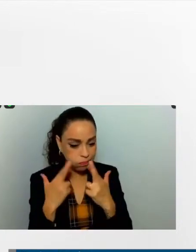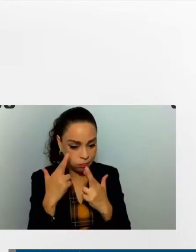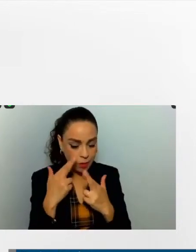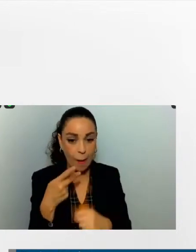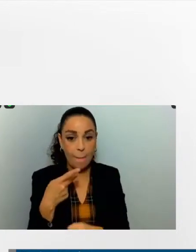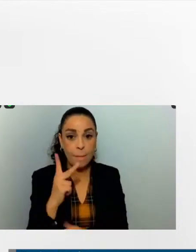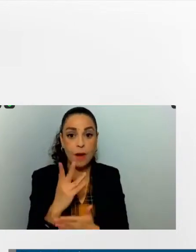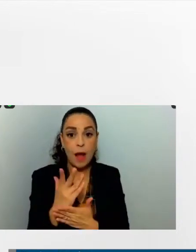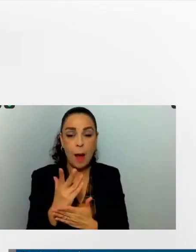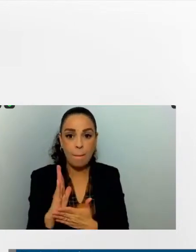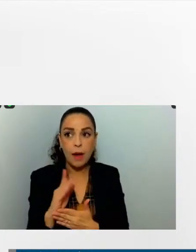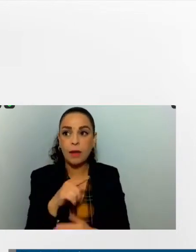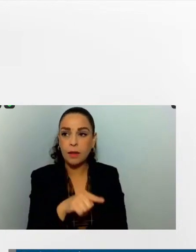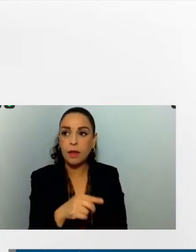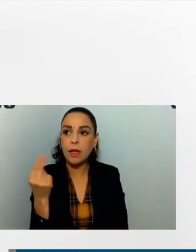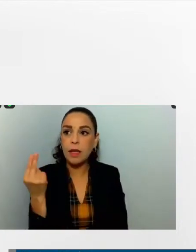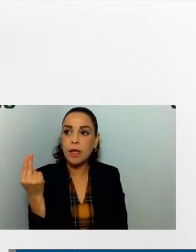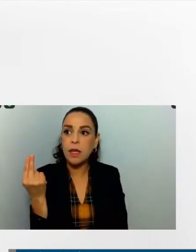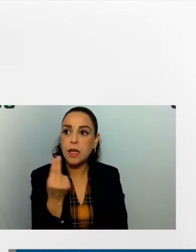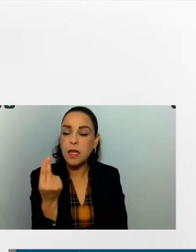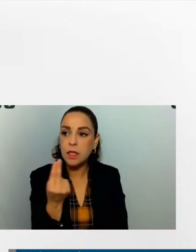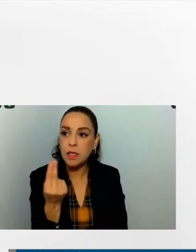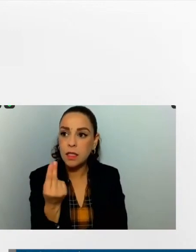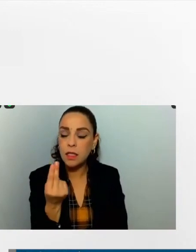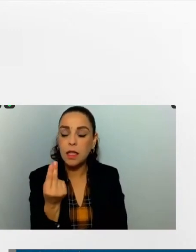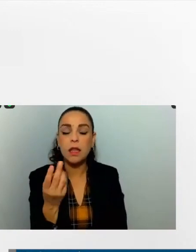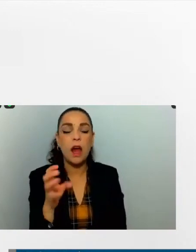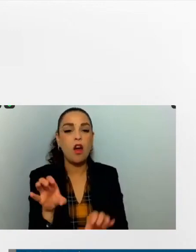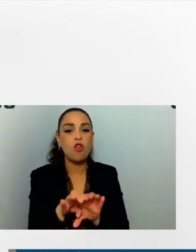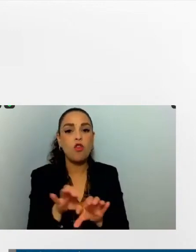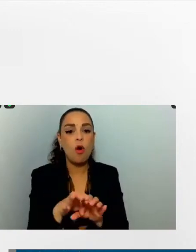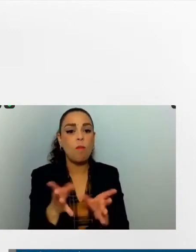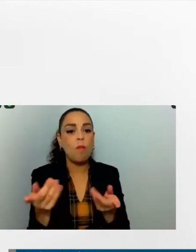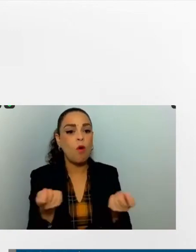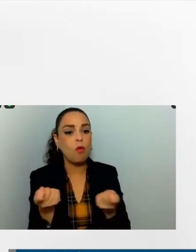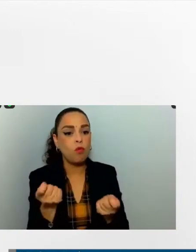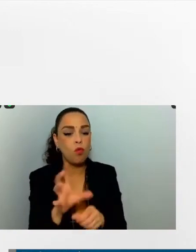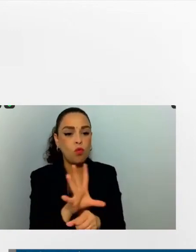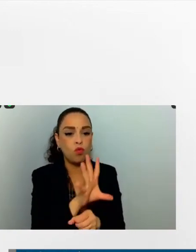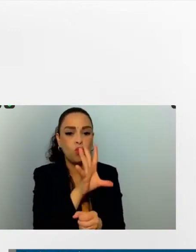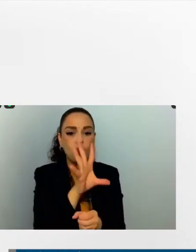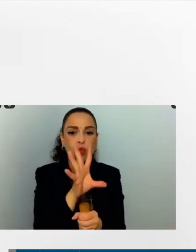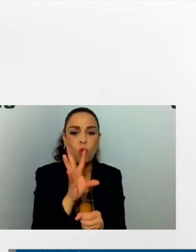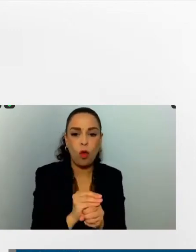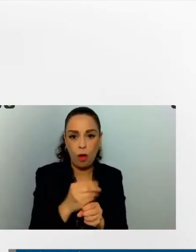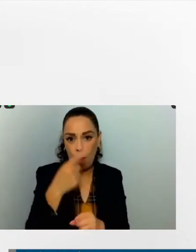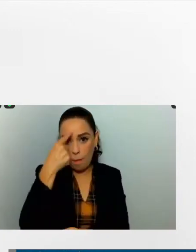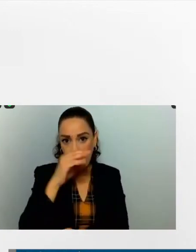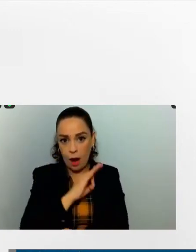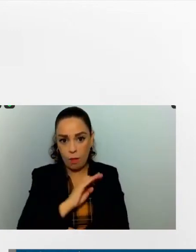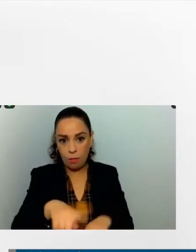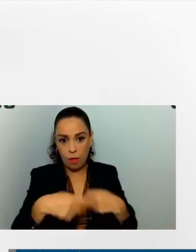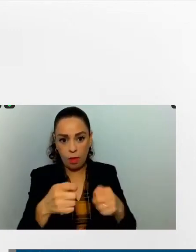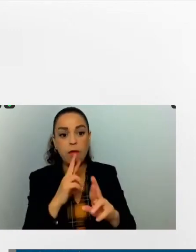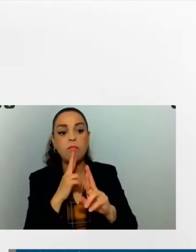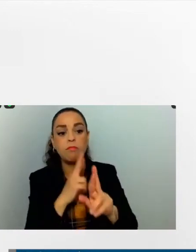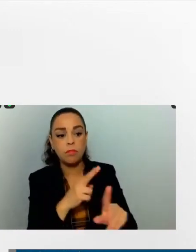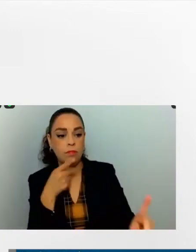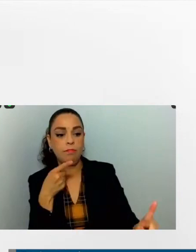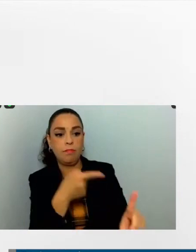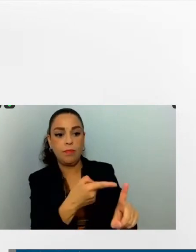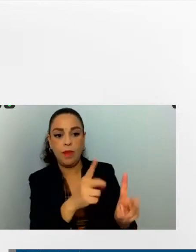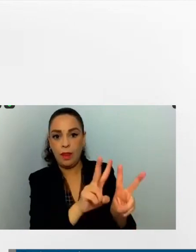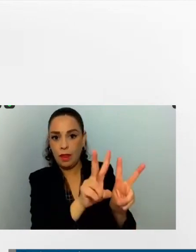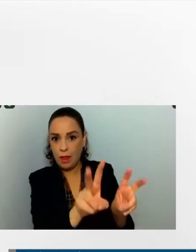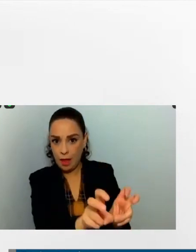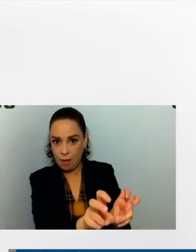la necesidad de tener el manejo completo de esos elementos para responder a una realidad, digamos, específica del caso que se plantea, ¿no?